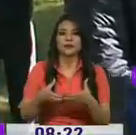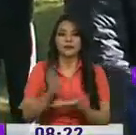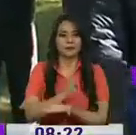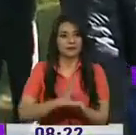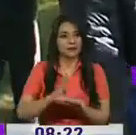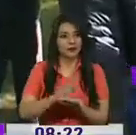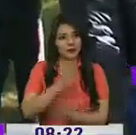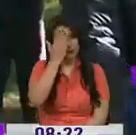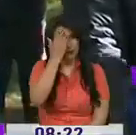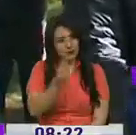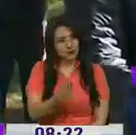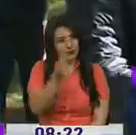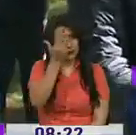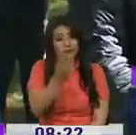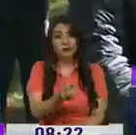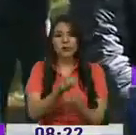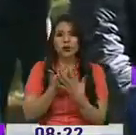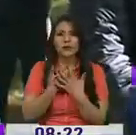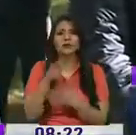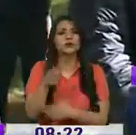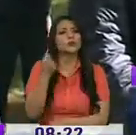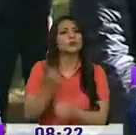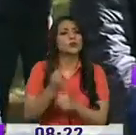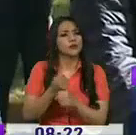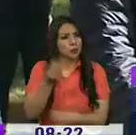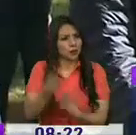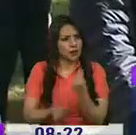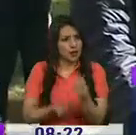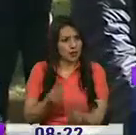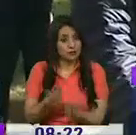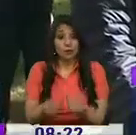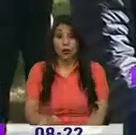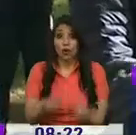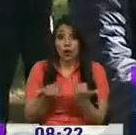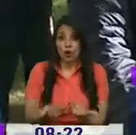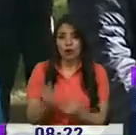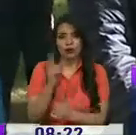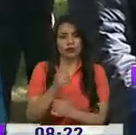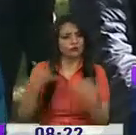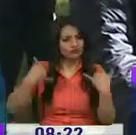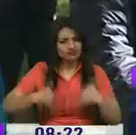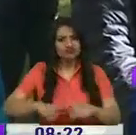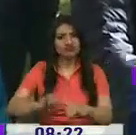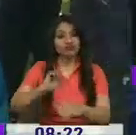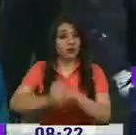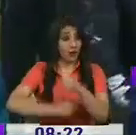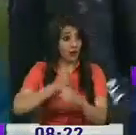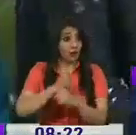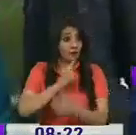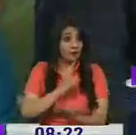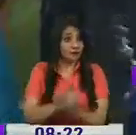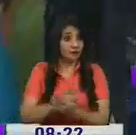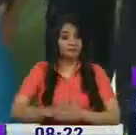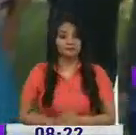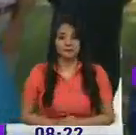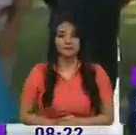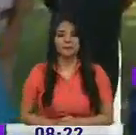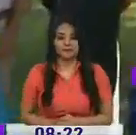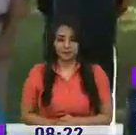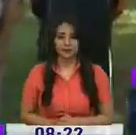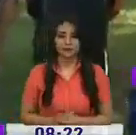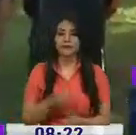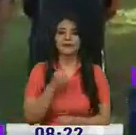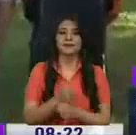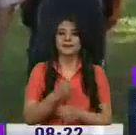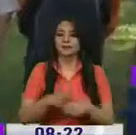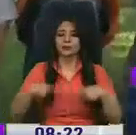Buenos Coméntenos días. Entonces, ¿cuál es el trabajo que no solo realizan el día de hoy, sino que todos los años lo han realizado? Bueno, este es un trabajo de todos los